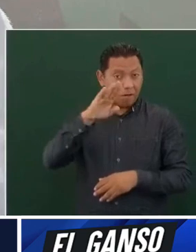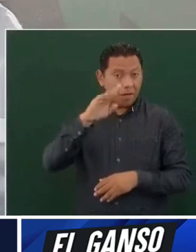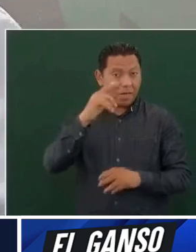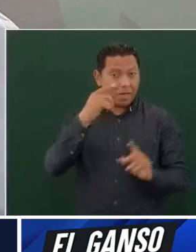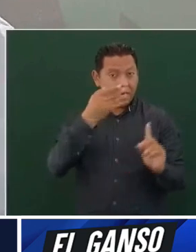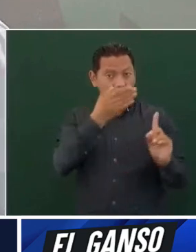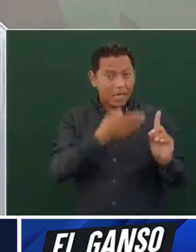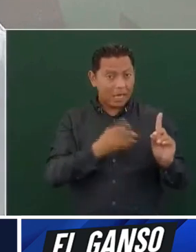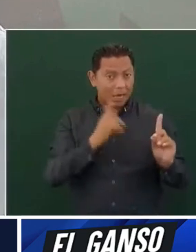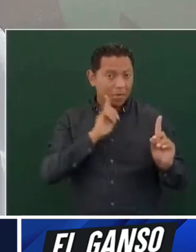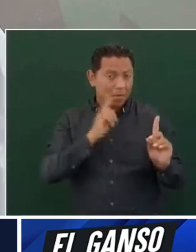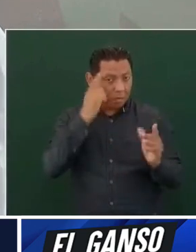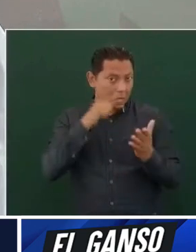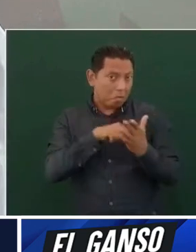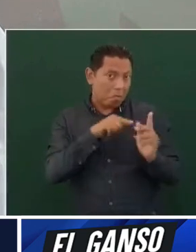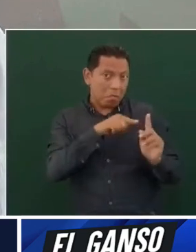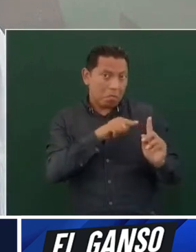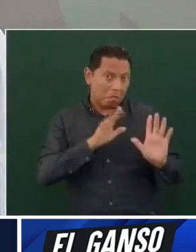Como hubo fraude